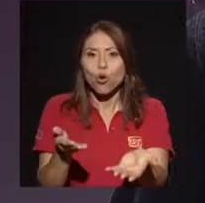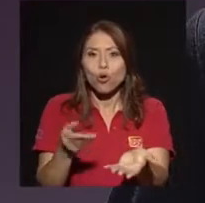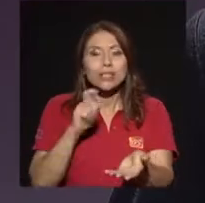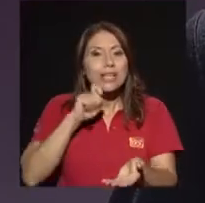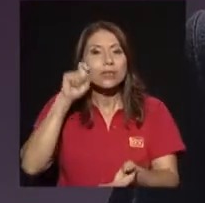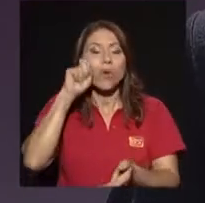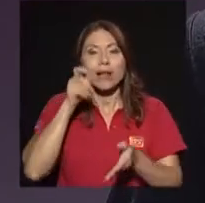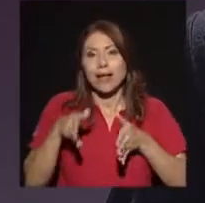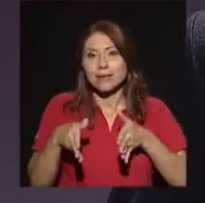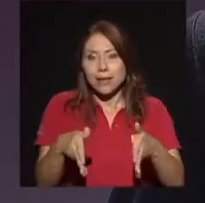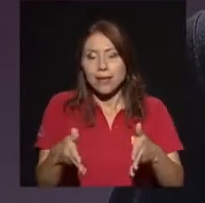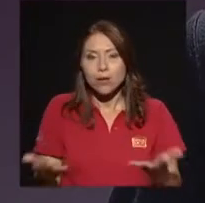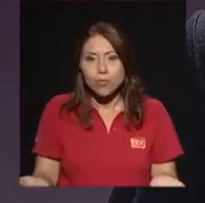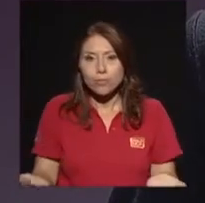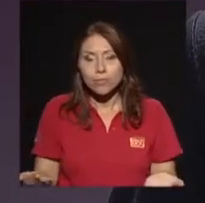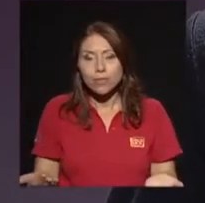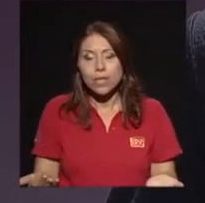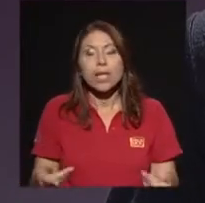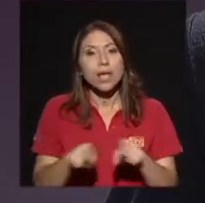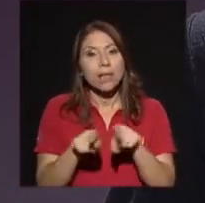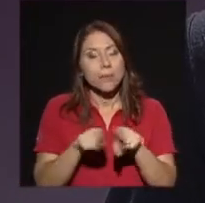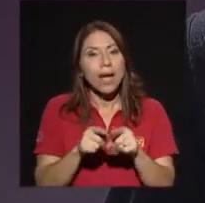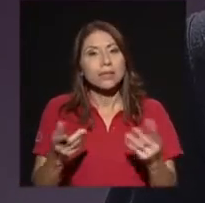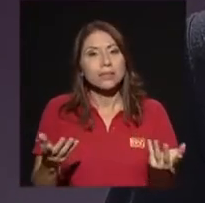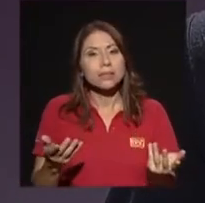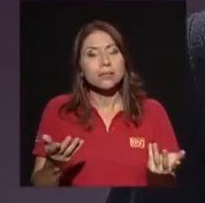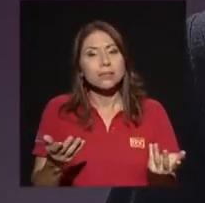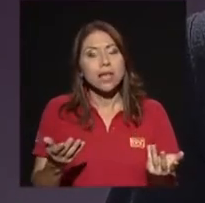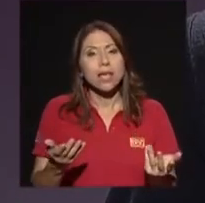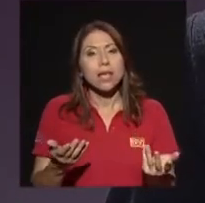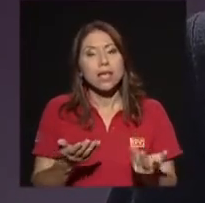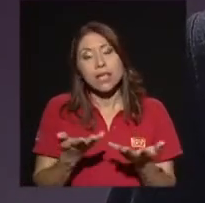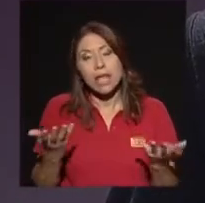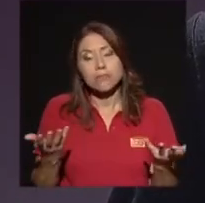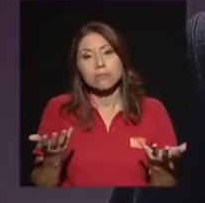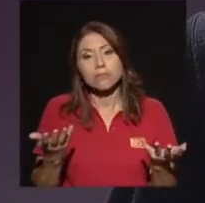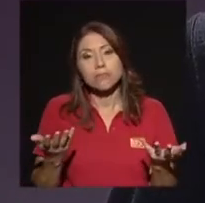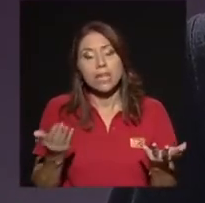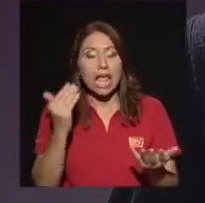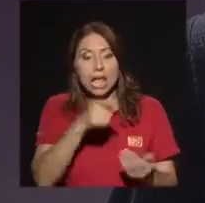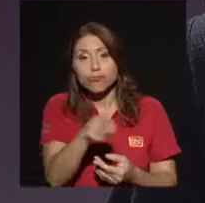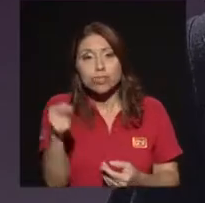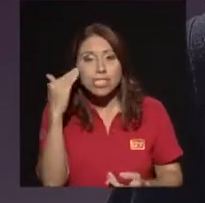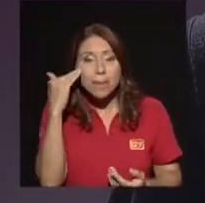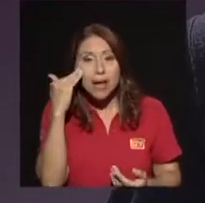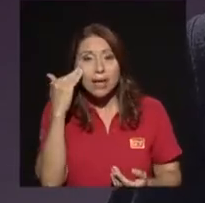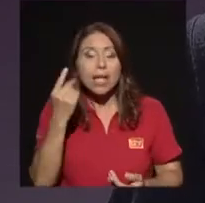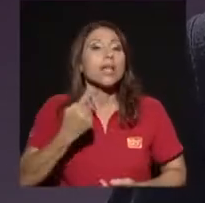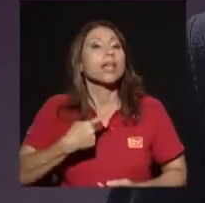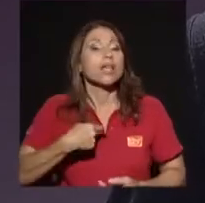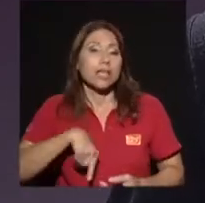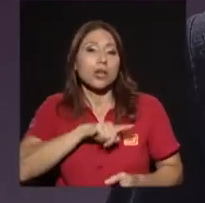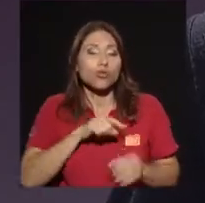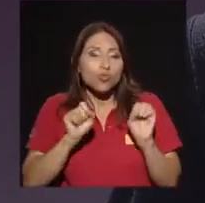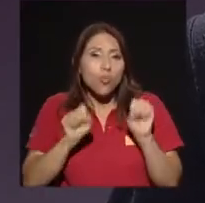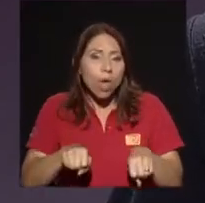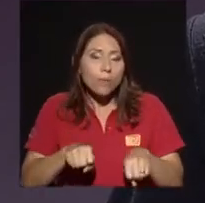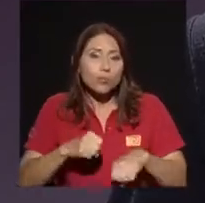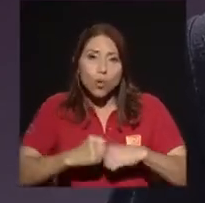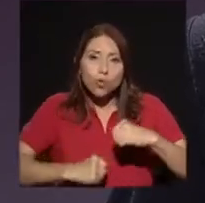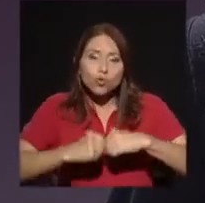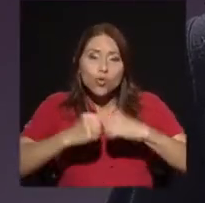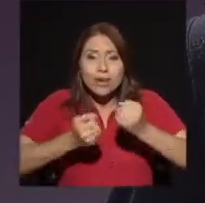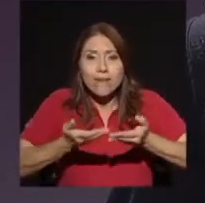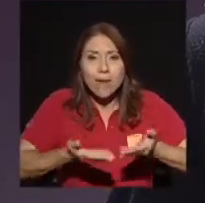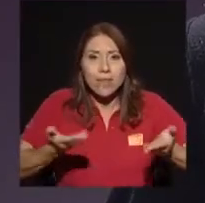sexual callejero, ¿verdad? Y además que sepan que podamos construir herramientas al